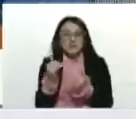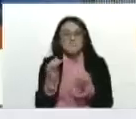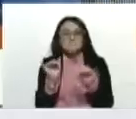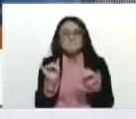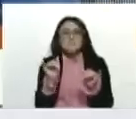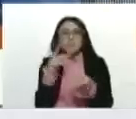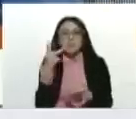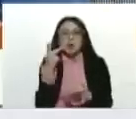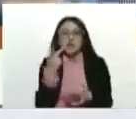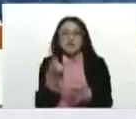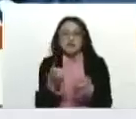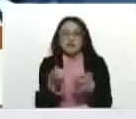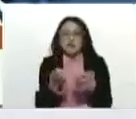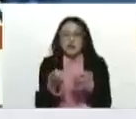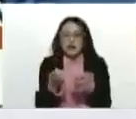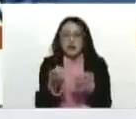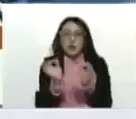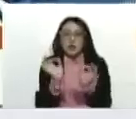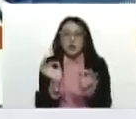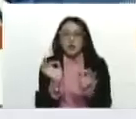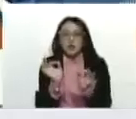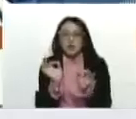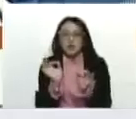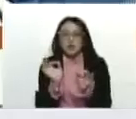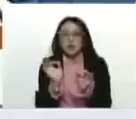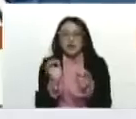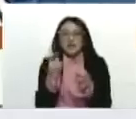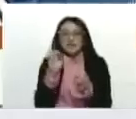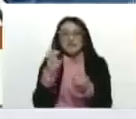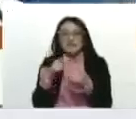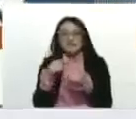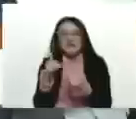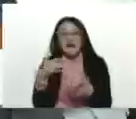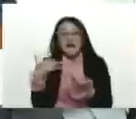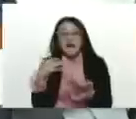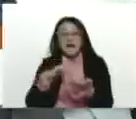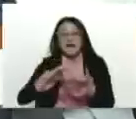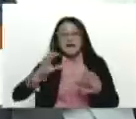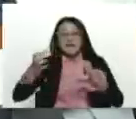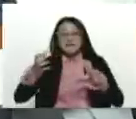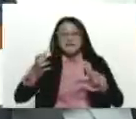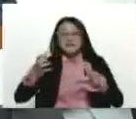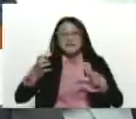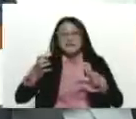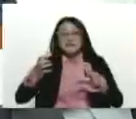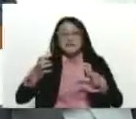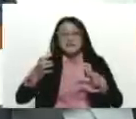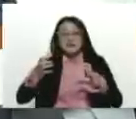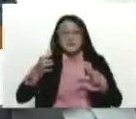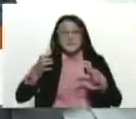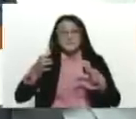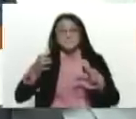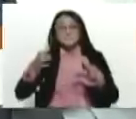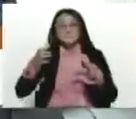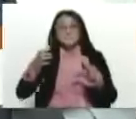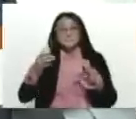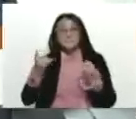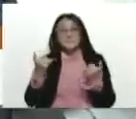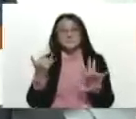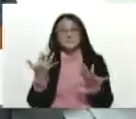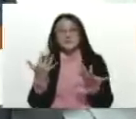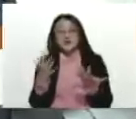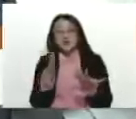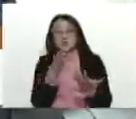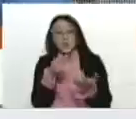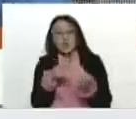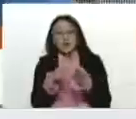la misma política monetaria alcanza está en Boom Texas está en crisis Bueno a través pone a trabajar al cáncer los trabajadores venezolanos no pueden